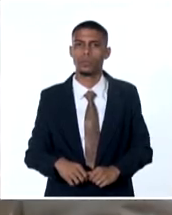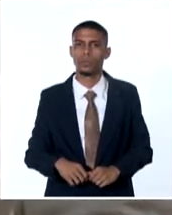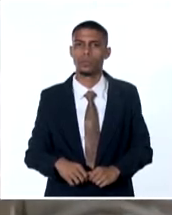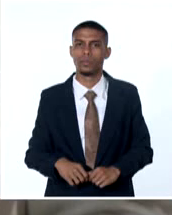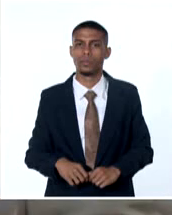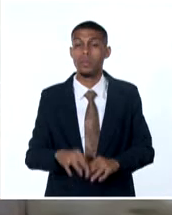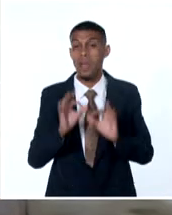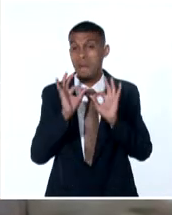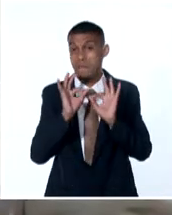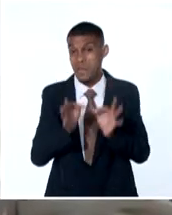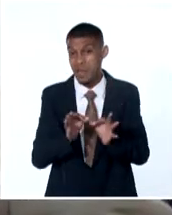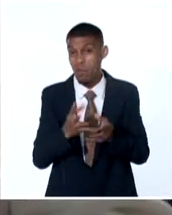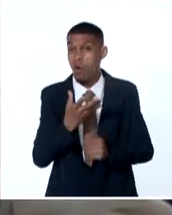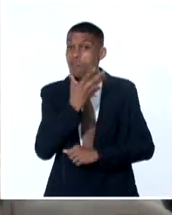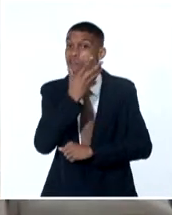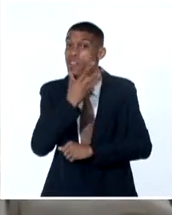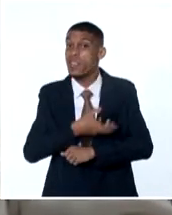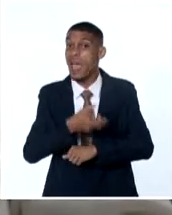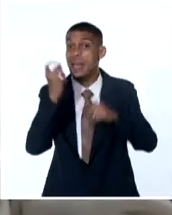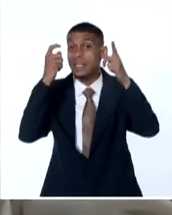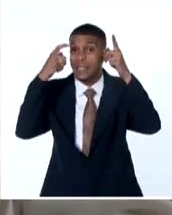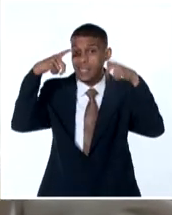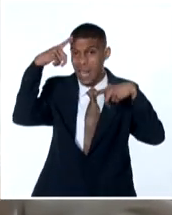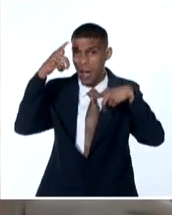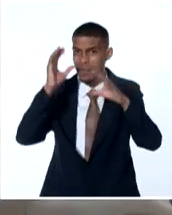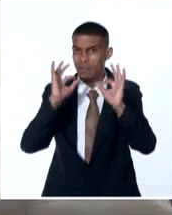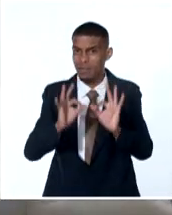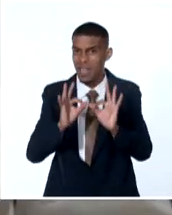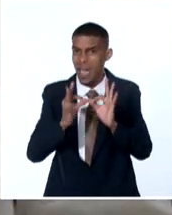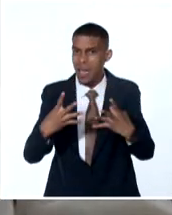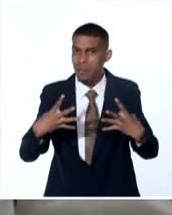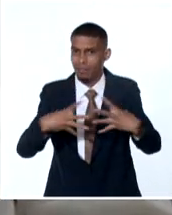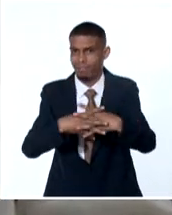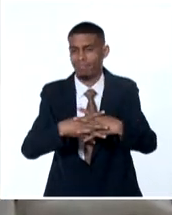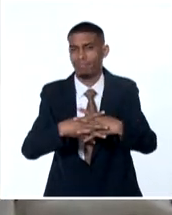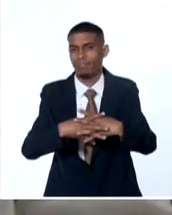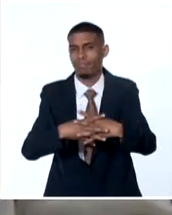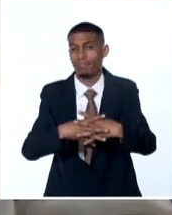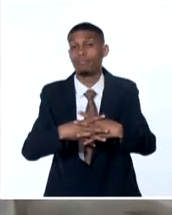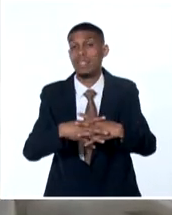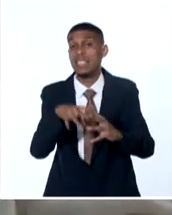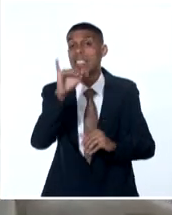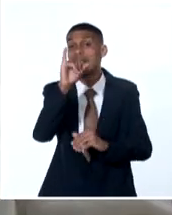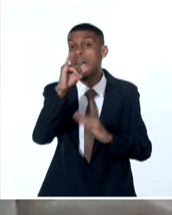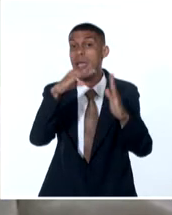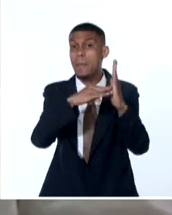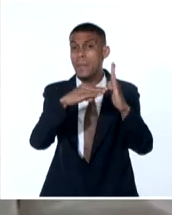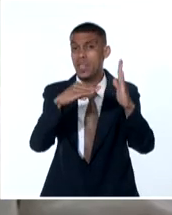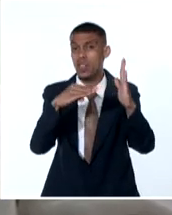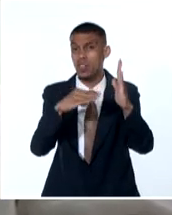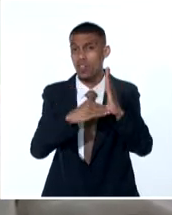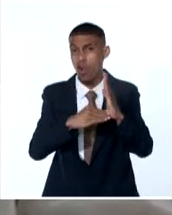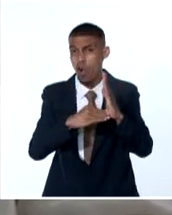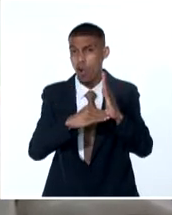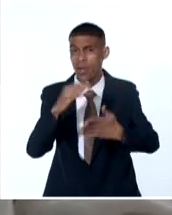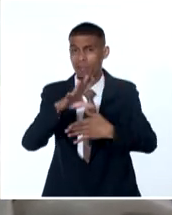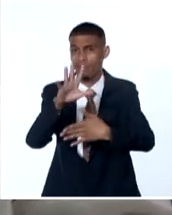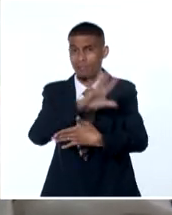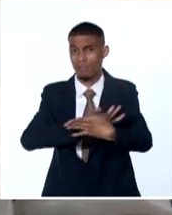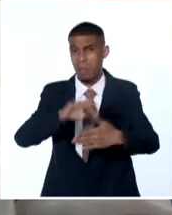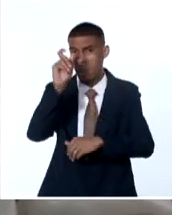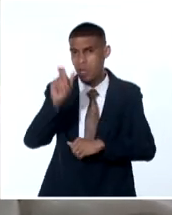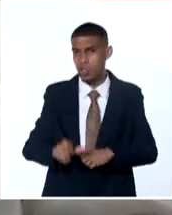Fidel y Chávez se haya logrado reducir la ceguera en alrededor de 6 millones de latinoamericanos y